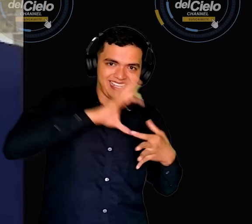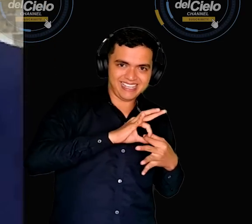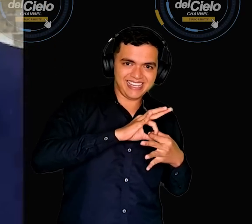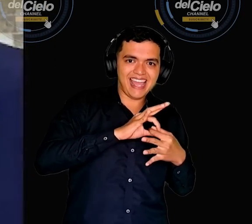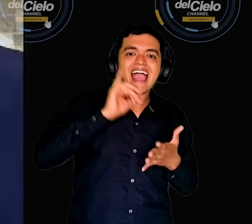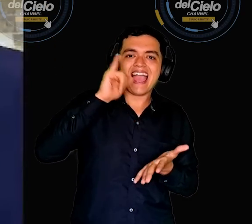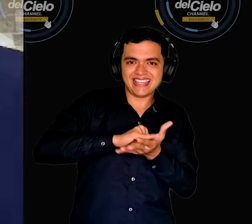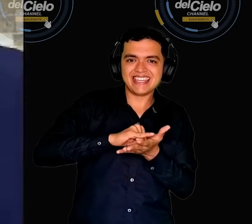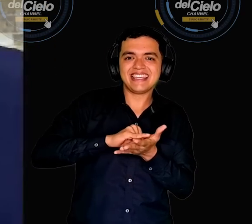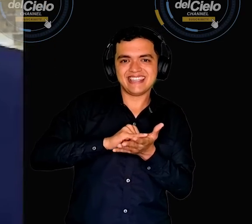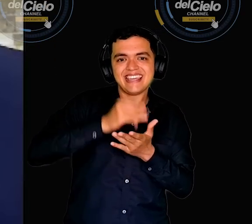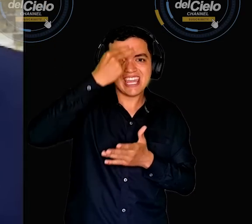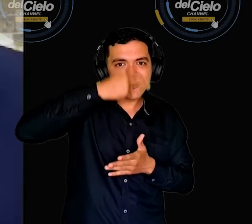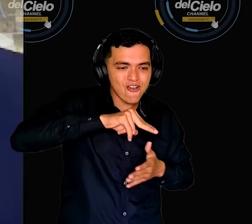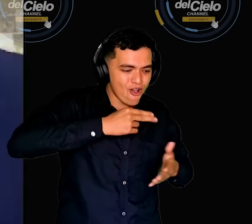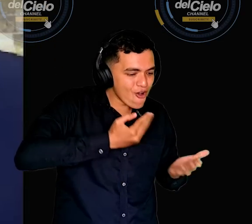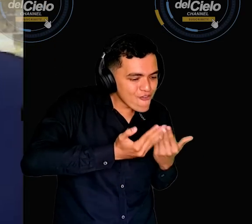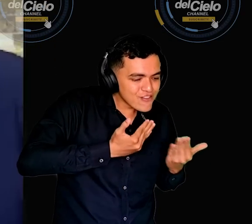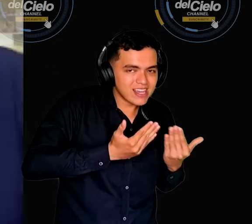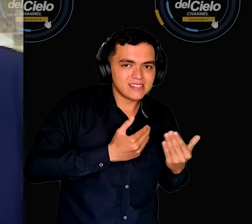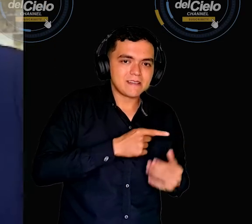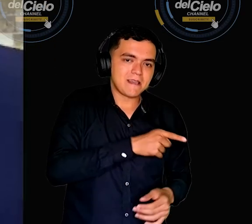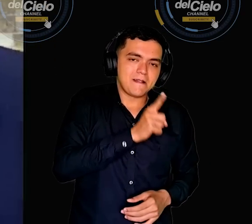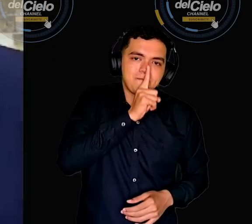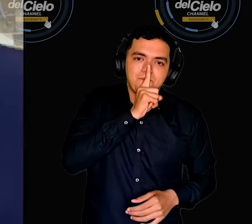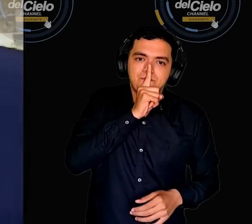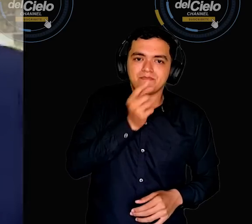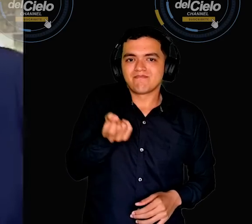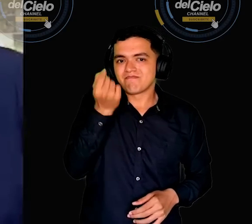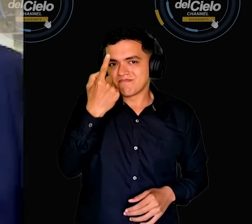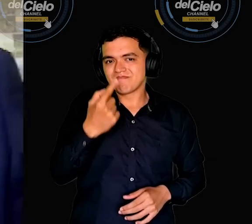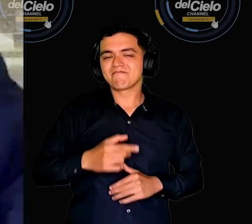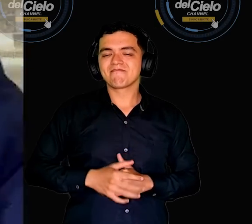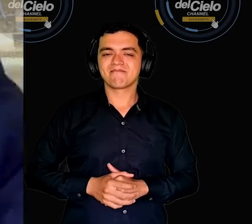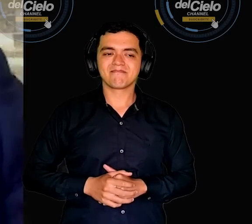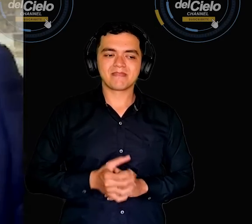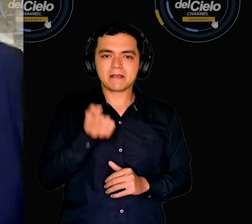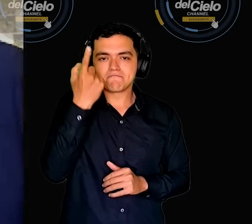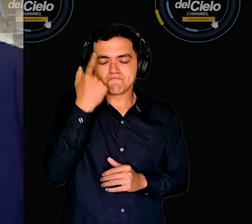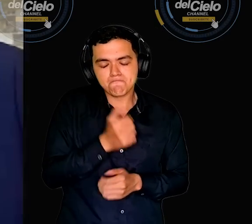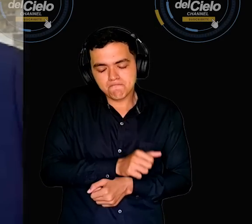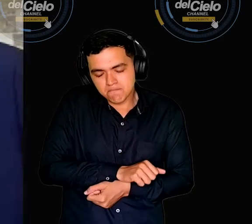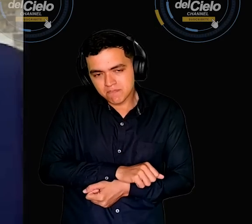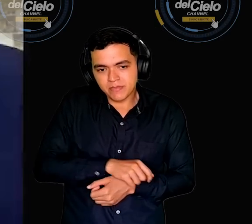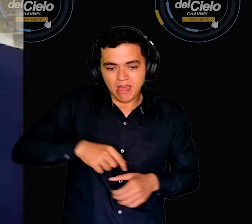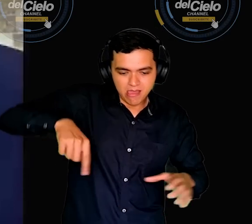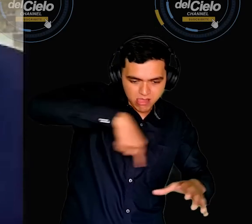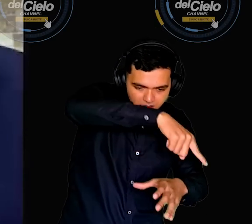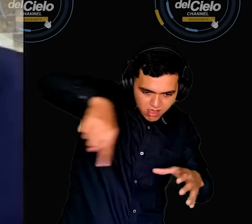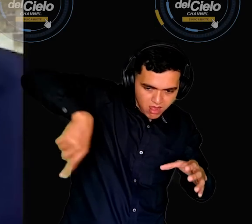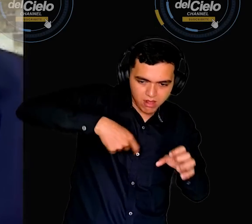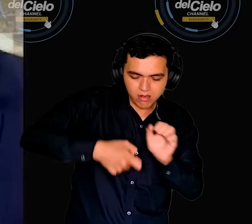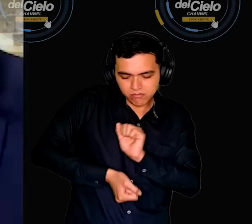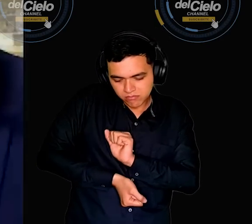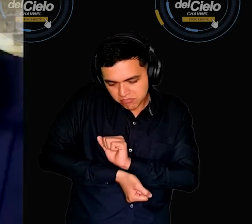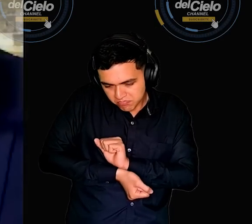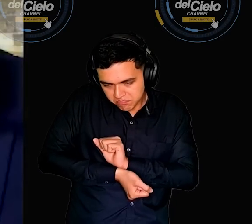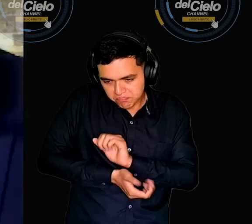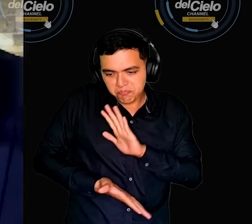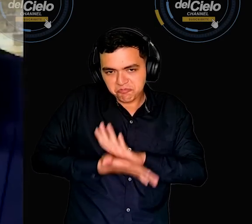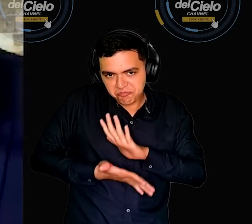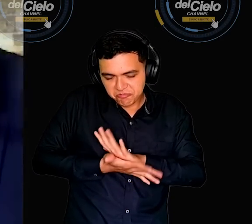en su padre. Porque si no, no se deja amarrar y poner ahí. Ya era un chico joven con suficiente inteligencia